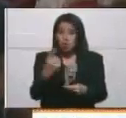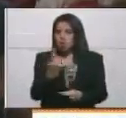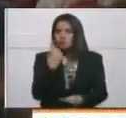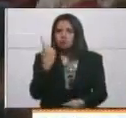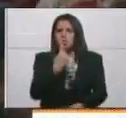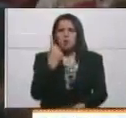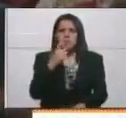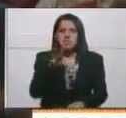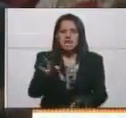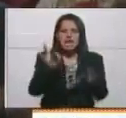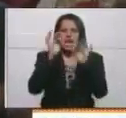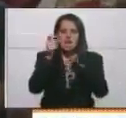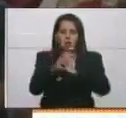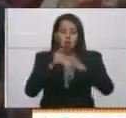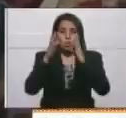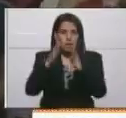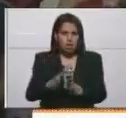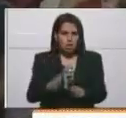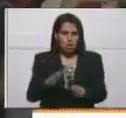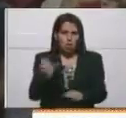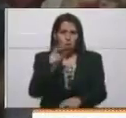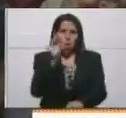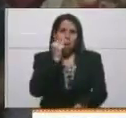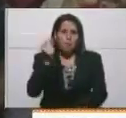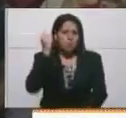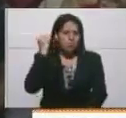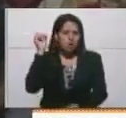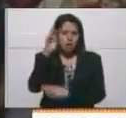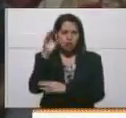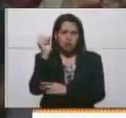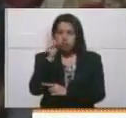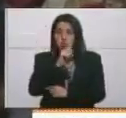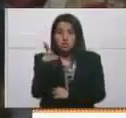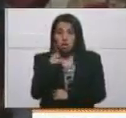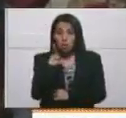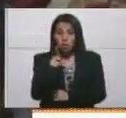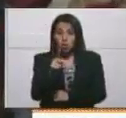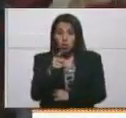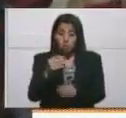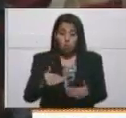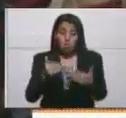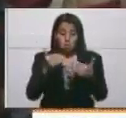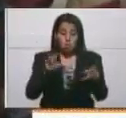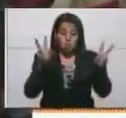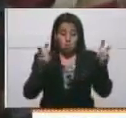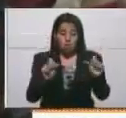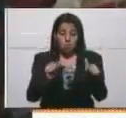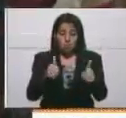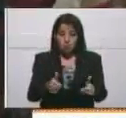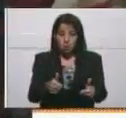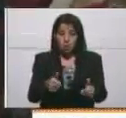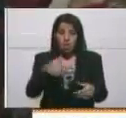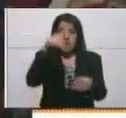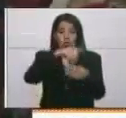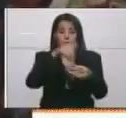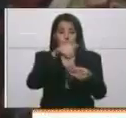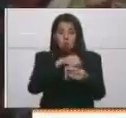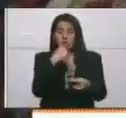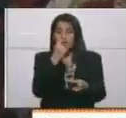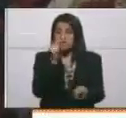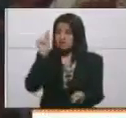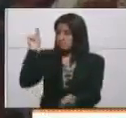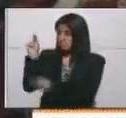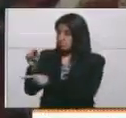para elegir un gobernador o una gobernadora constituyente para esta nueva etapa, sino es un voto para decirle